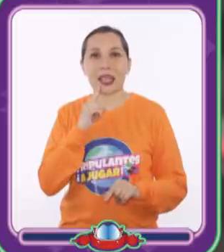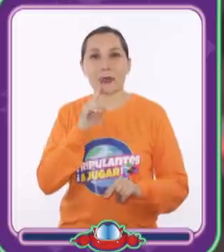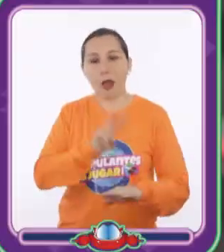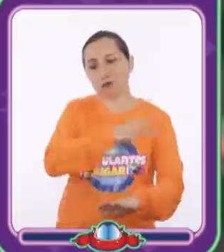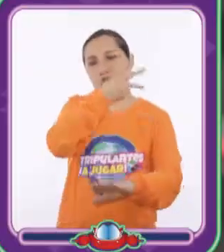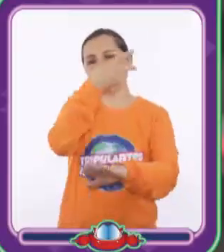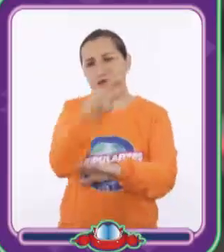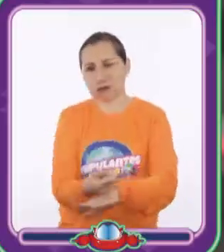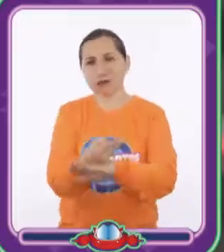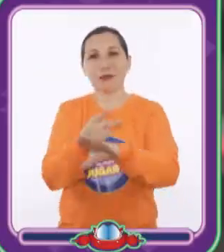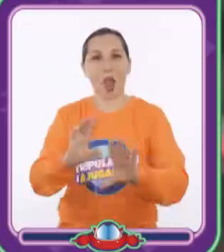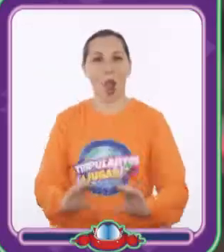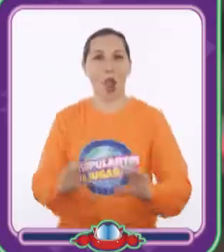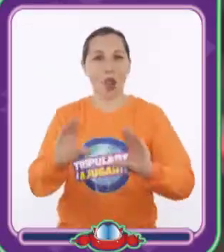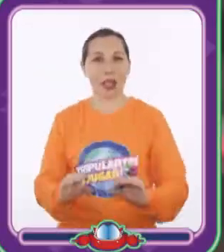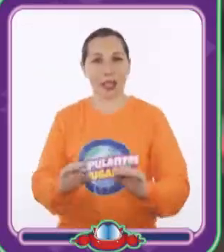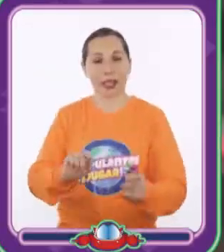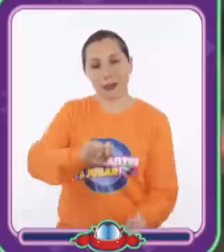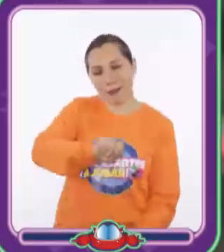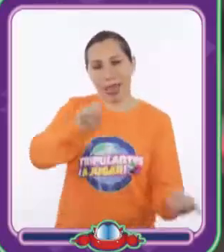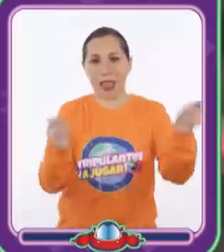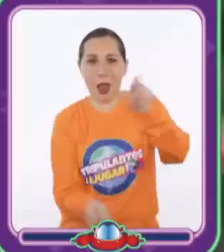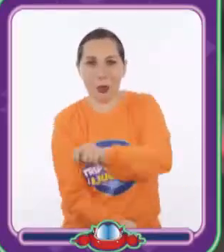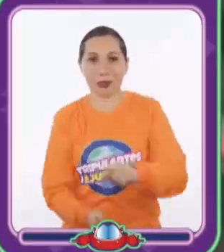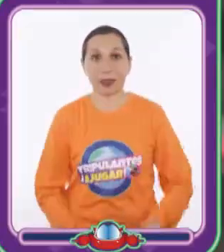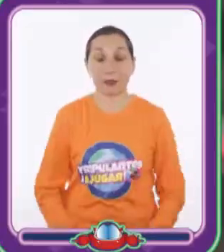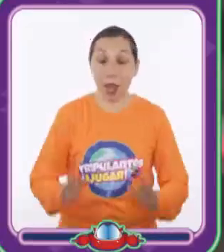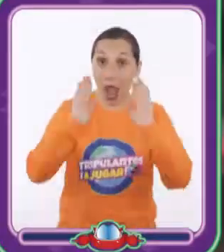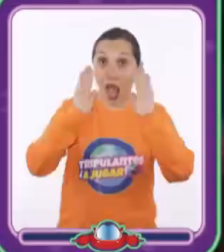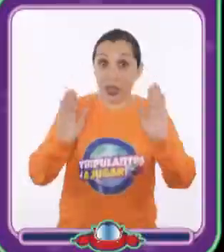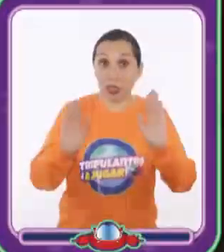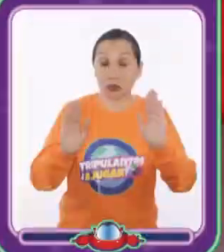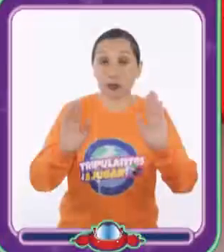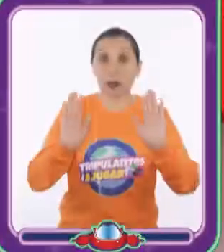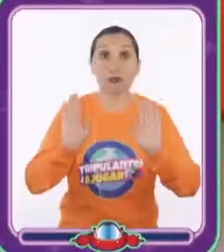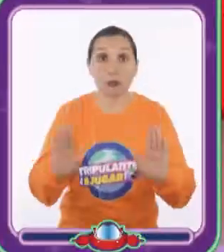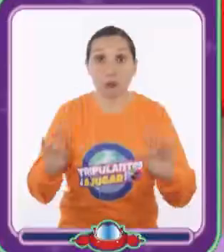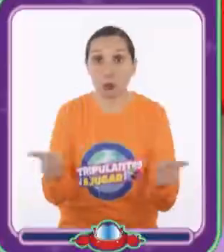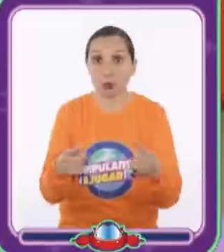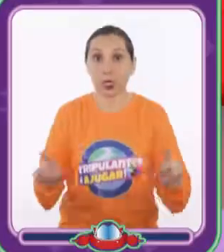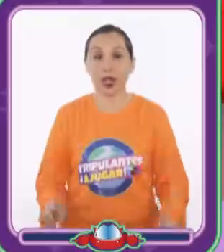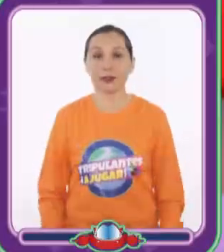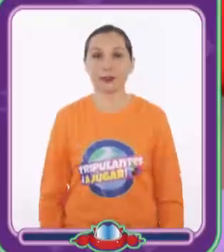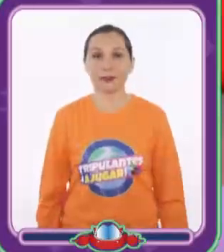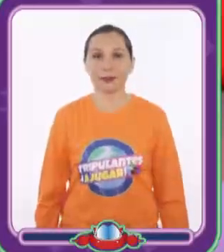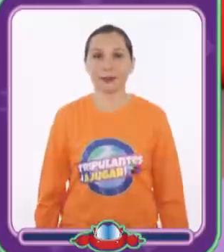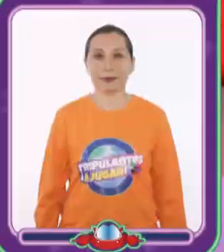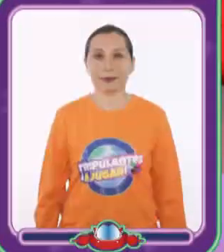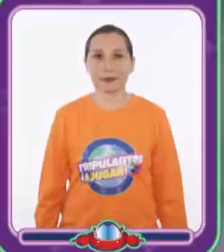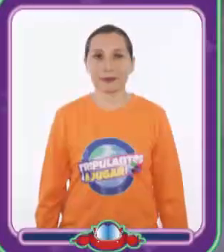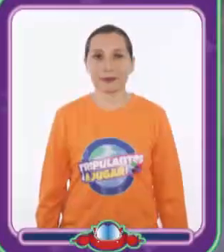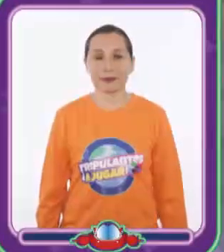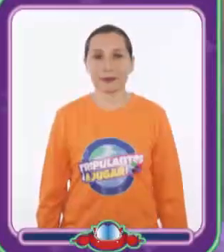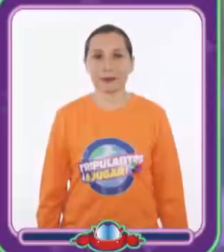ahí teníamos que tirar un cojín y darlo vuelta. ¡Atención! ¡Que paró la música!